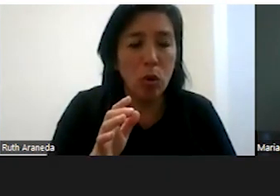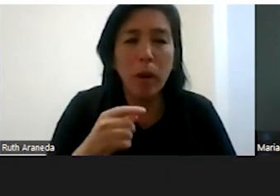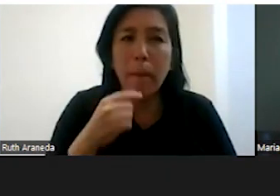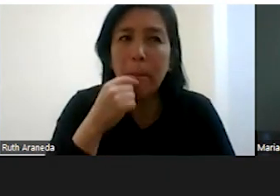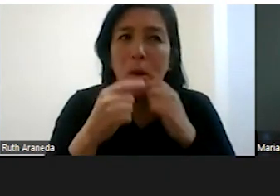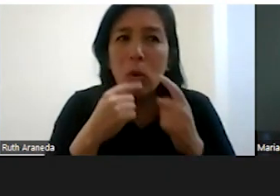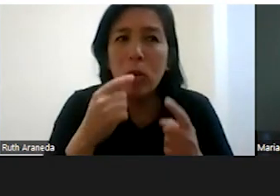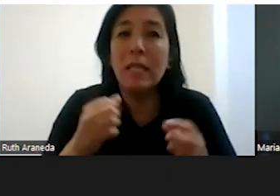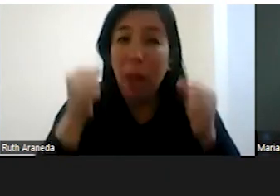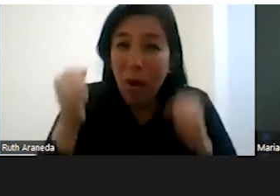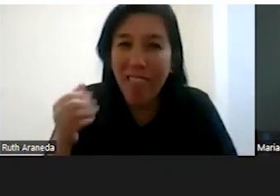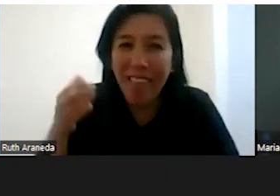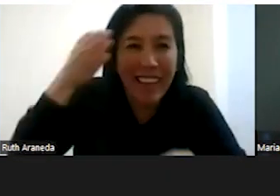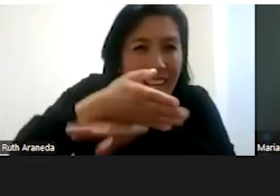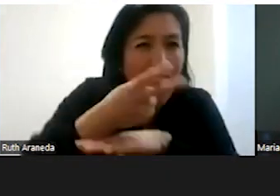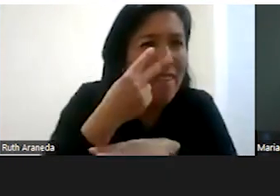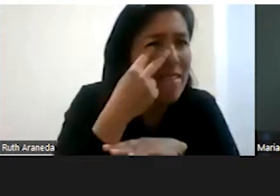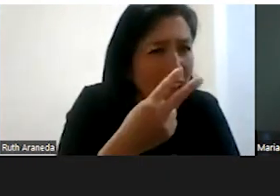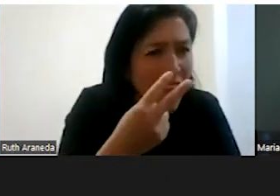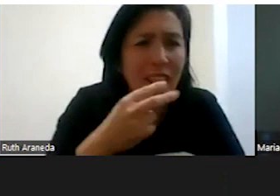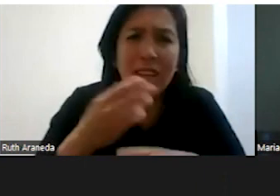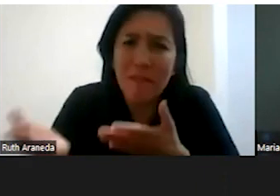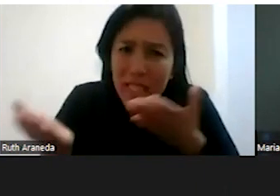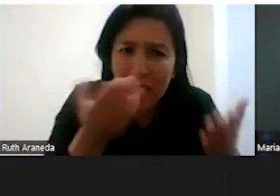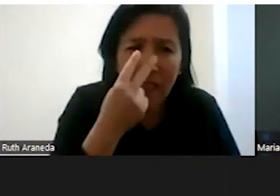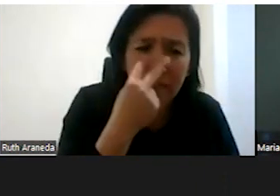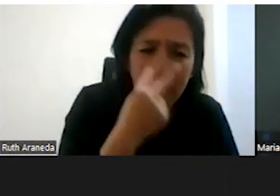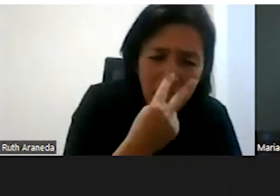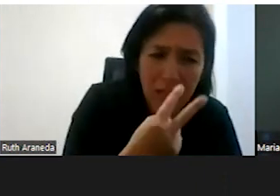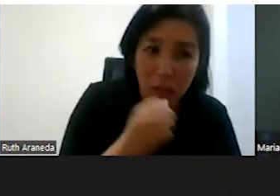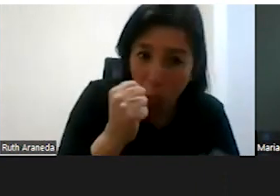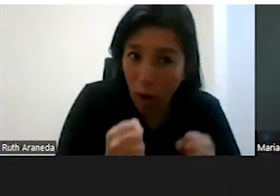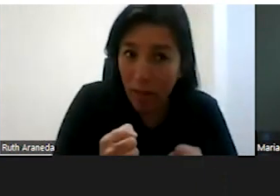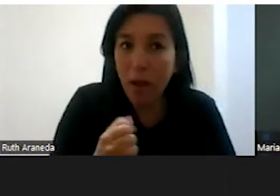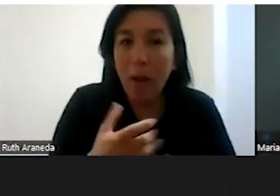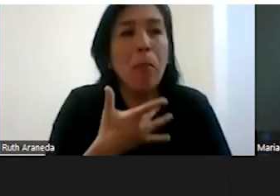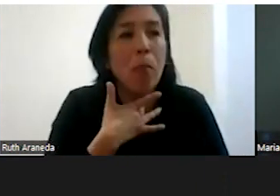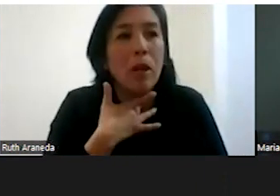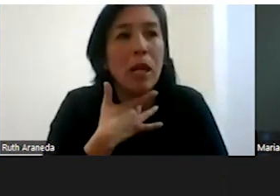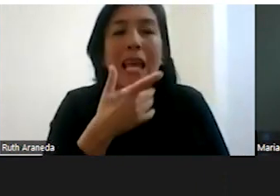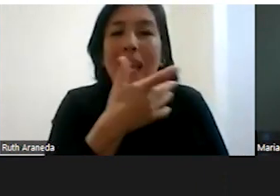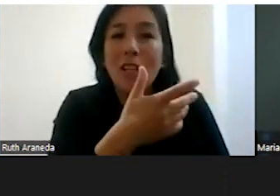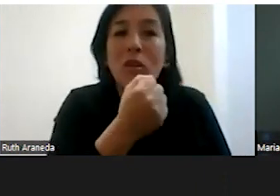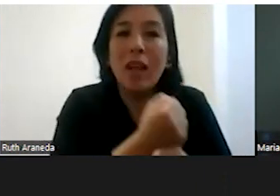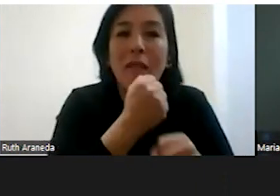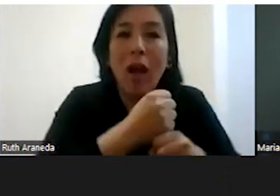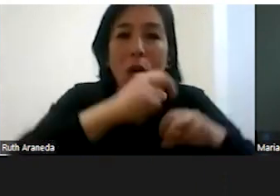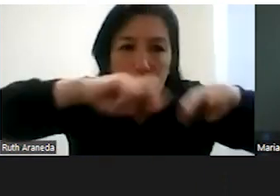poder visitar el sitio. Porque acá lo que ustedes hacen es rumor.